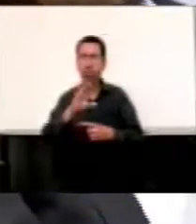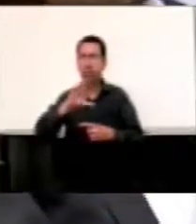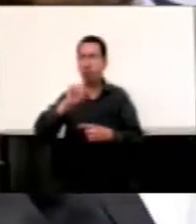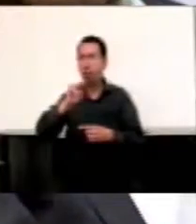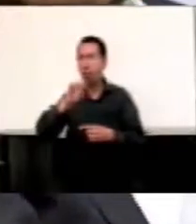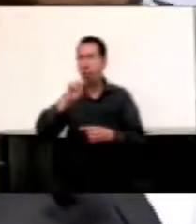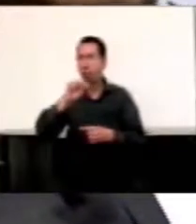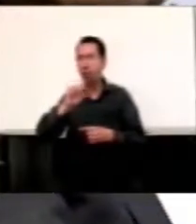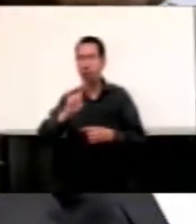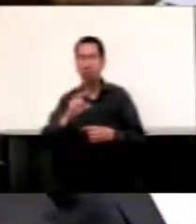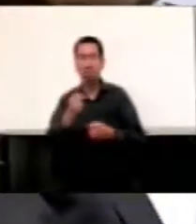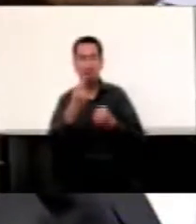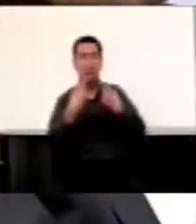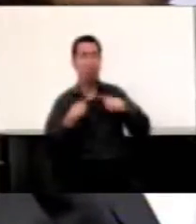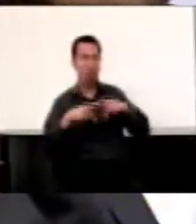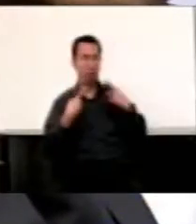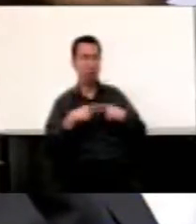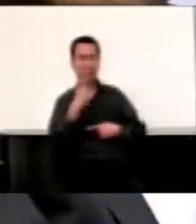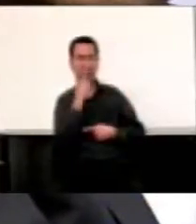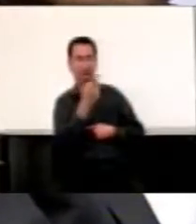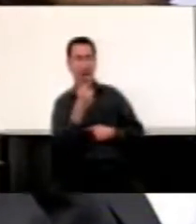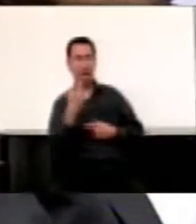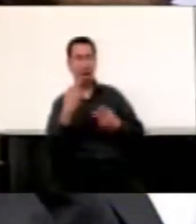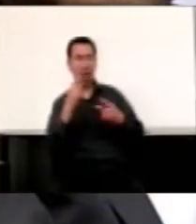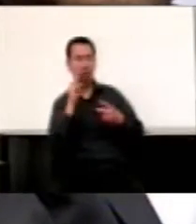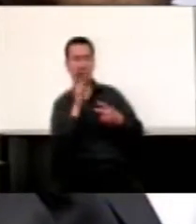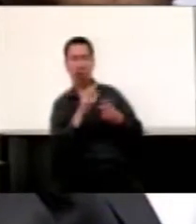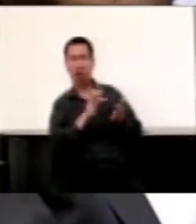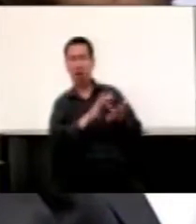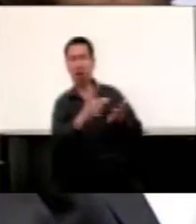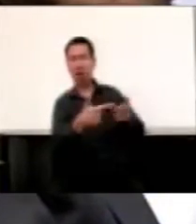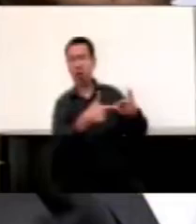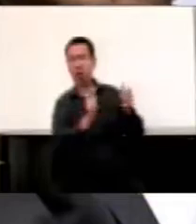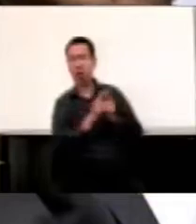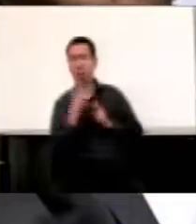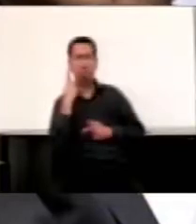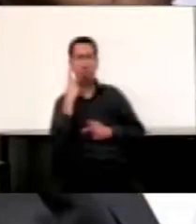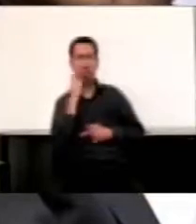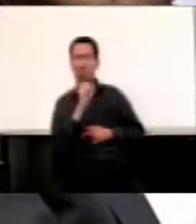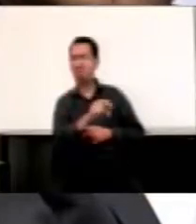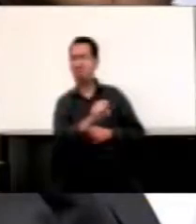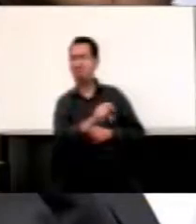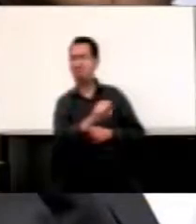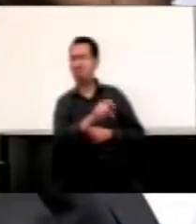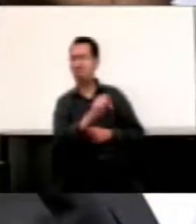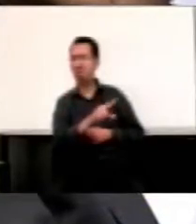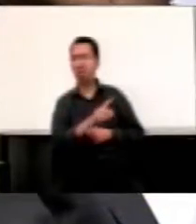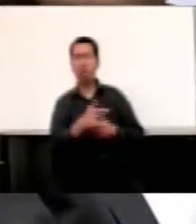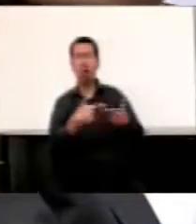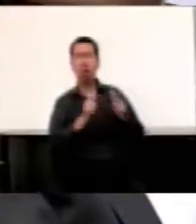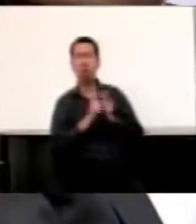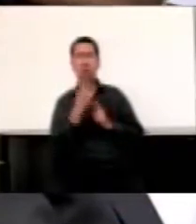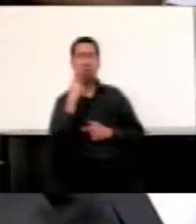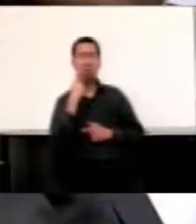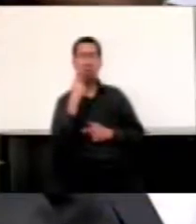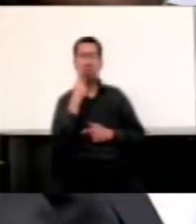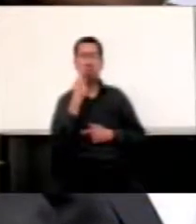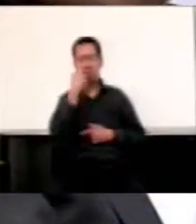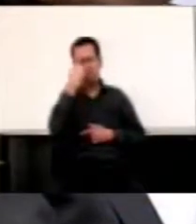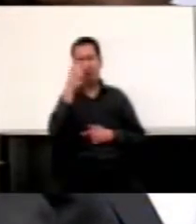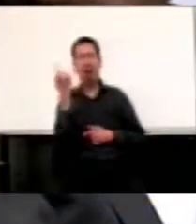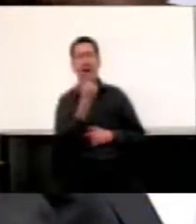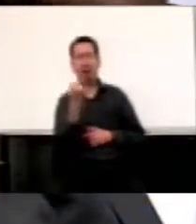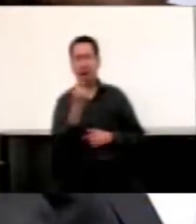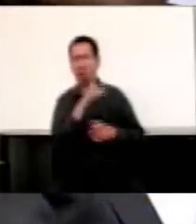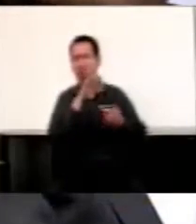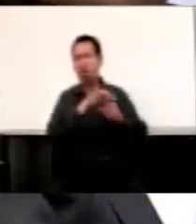una creciente insatisfacción de los electores con el desempeño de los gobiernos de los partidos tradicionales,